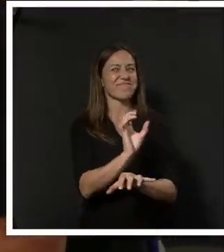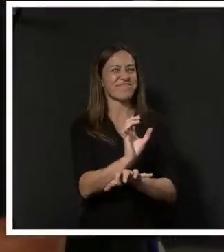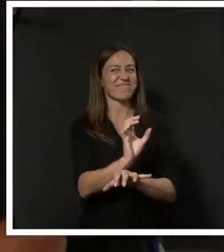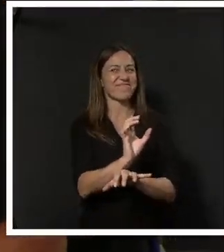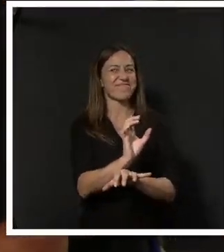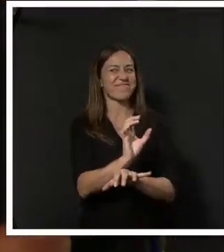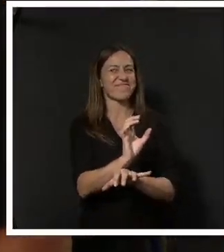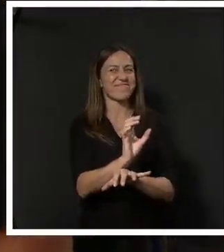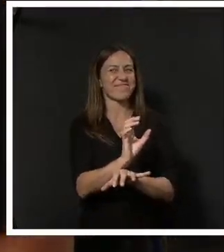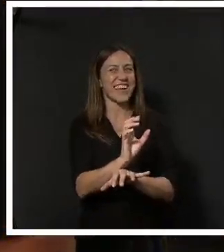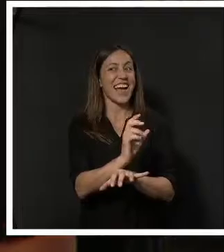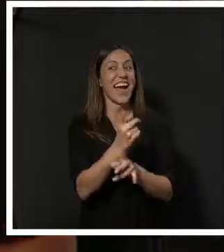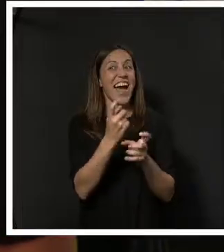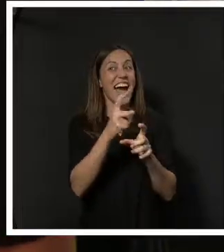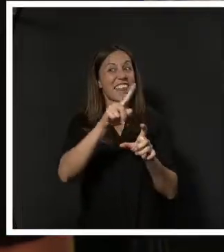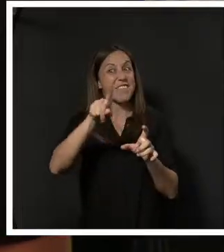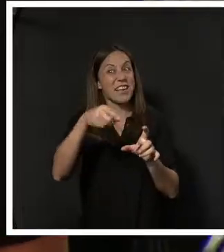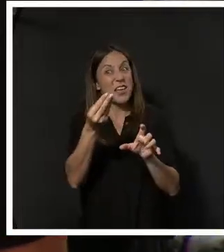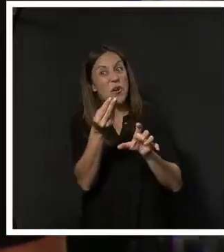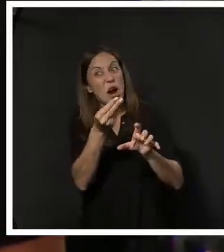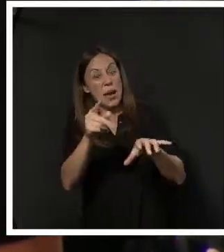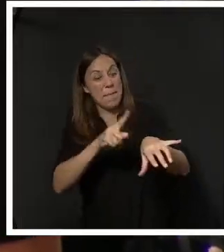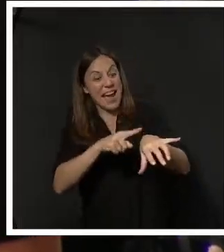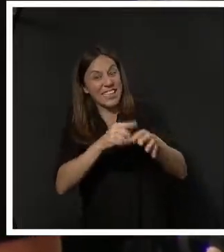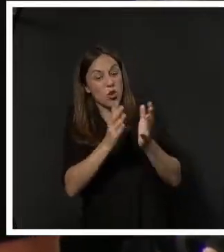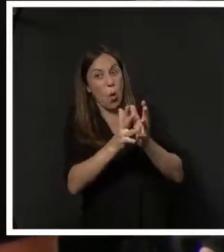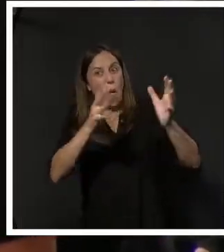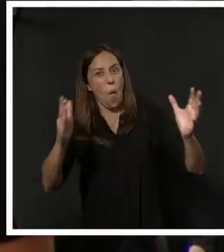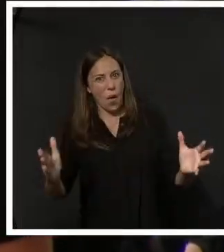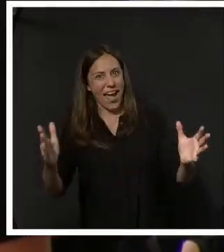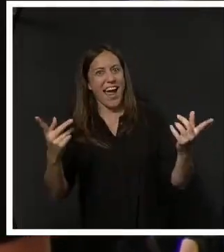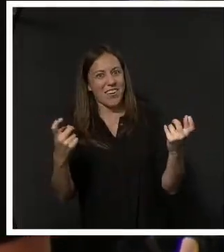precisamos una hora más horario precisamos